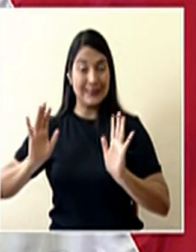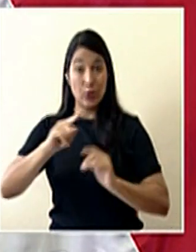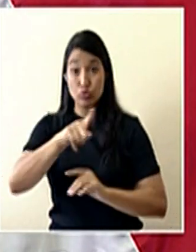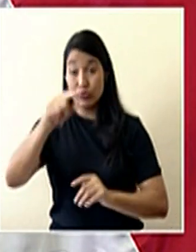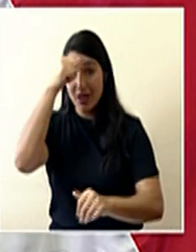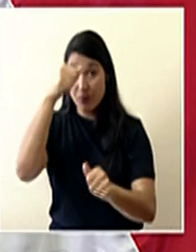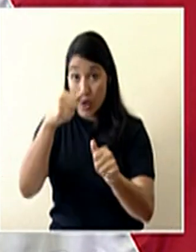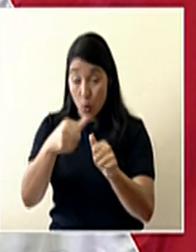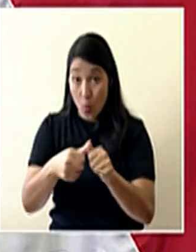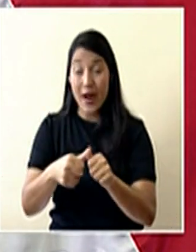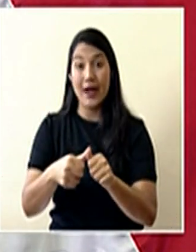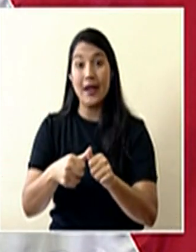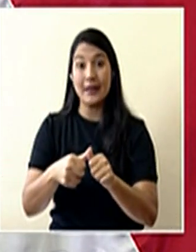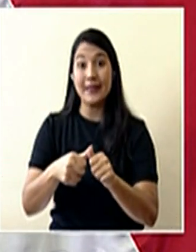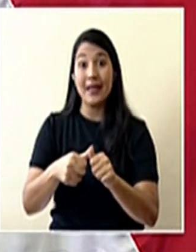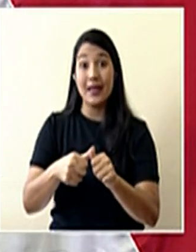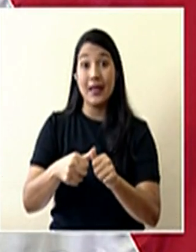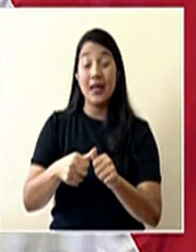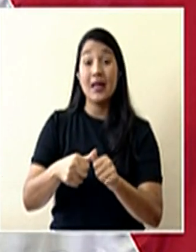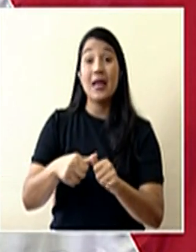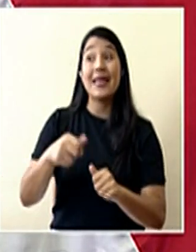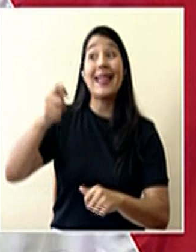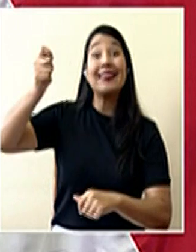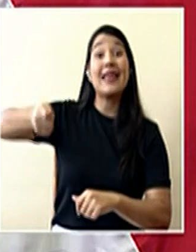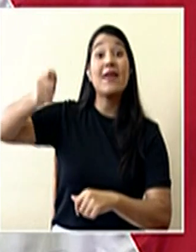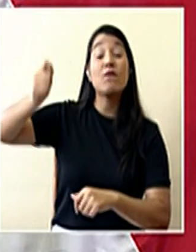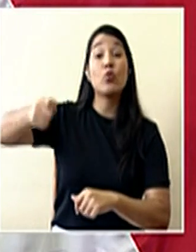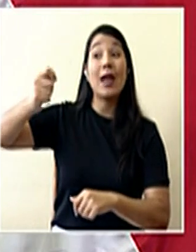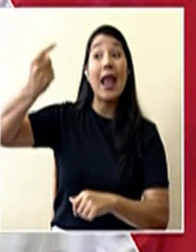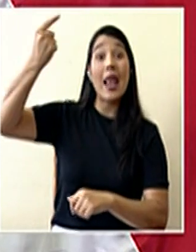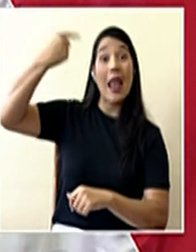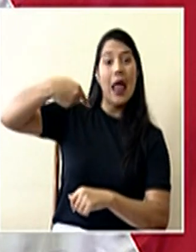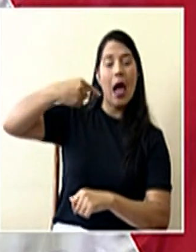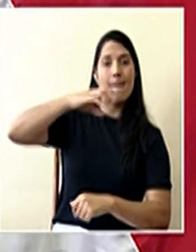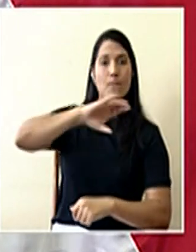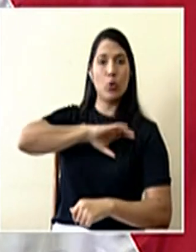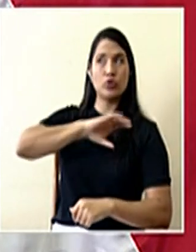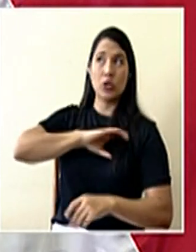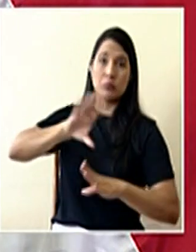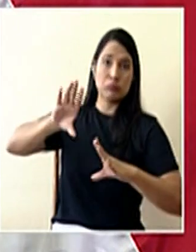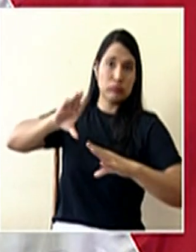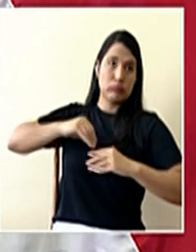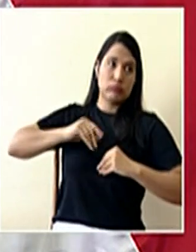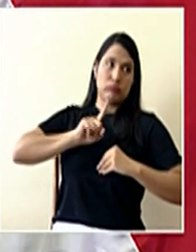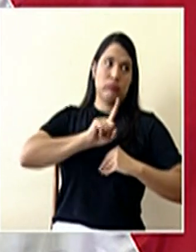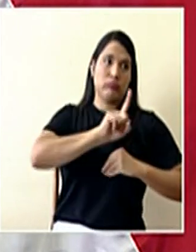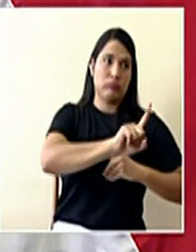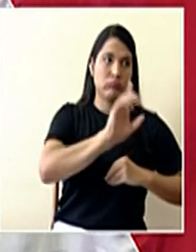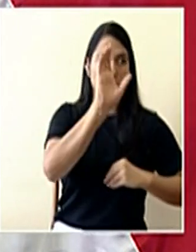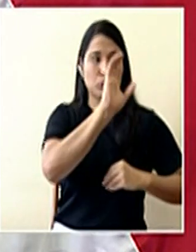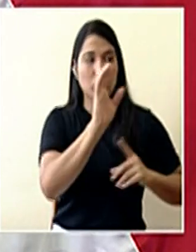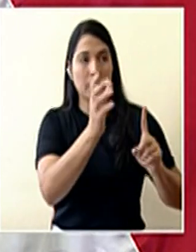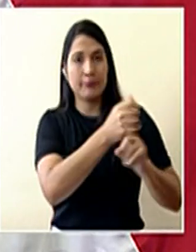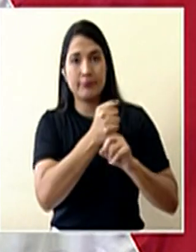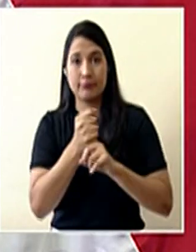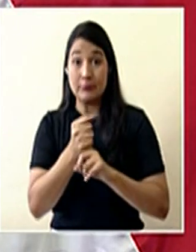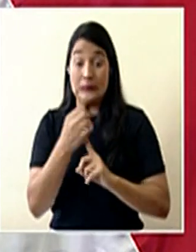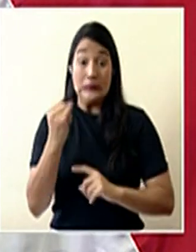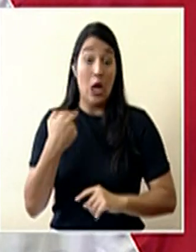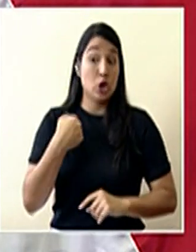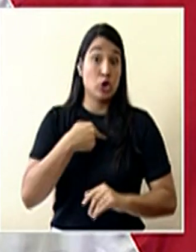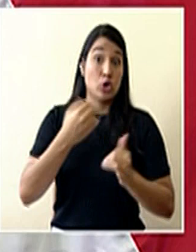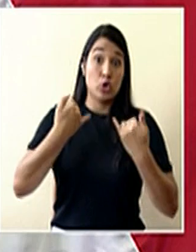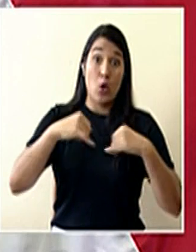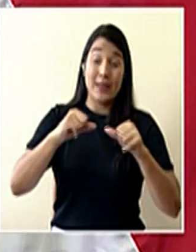son órdenes de los tribunales de justicia y la fuerza pública es auxiliar de los tribunales de justicia. Mientras sigan llegando las órdenes, pues las